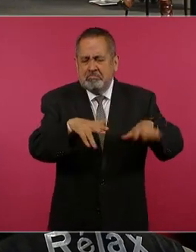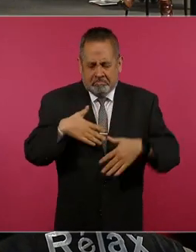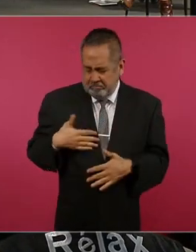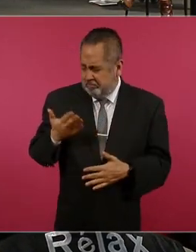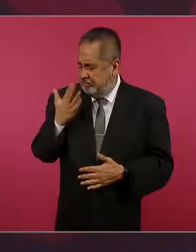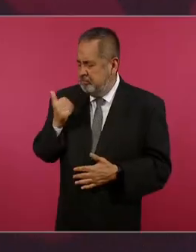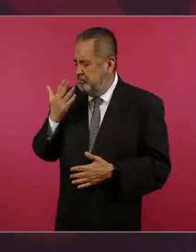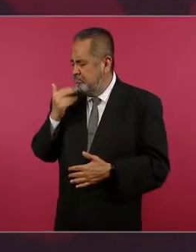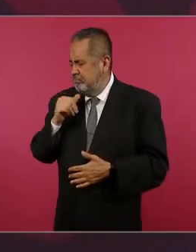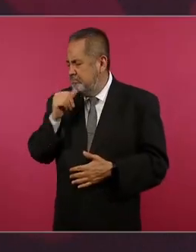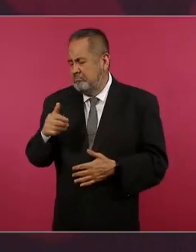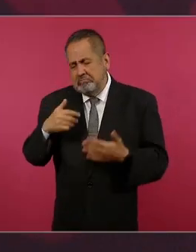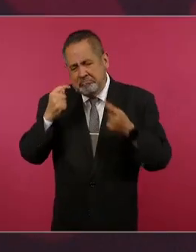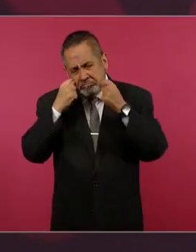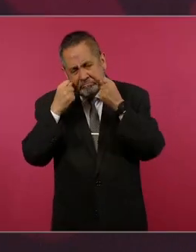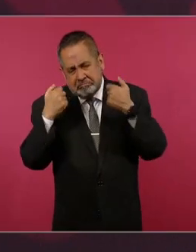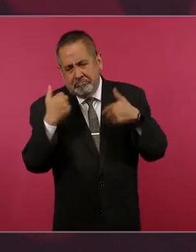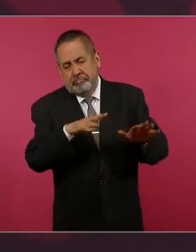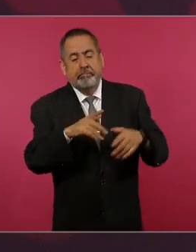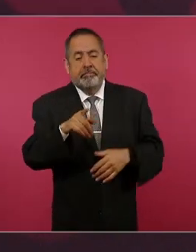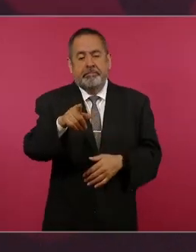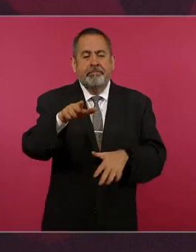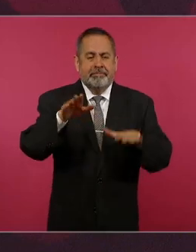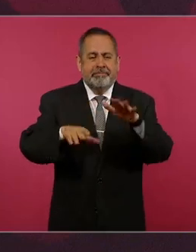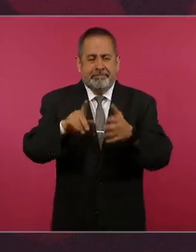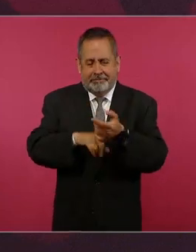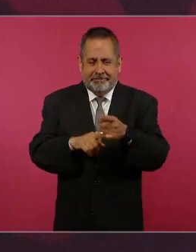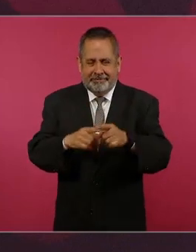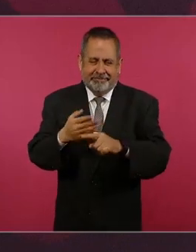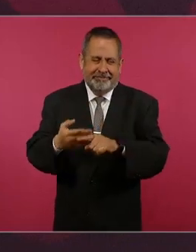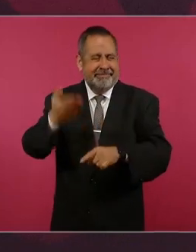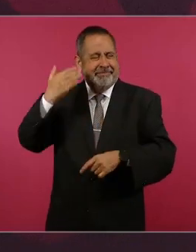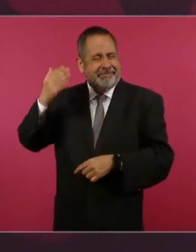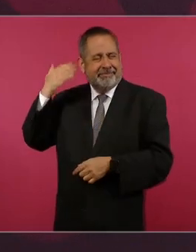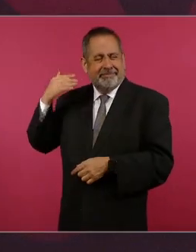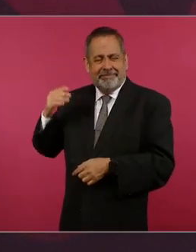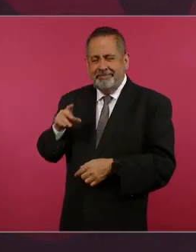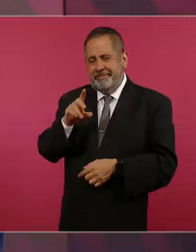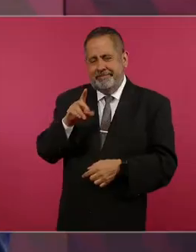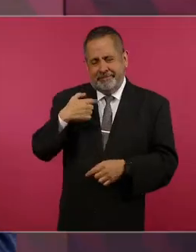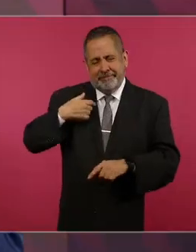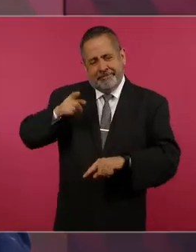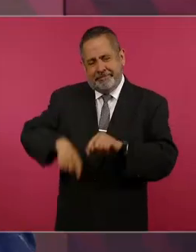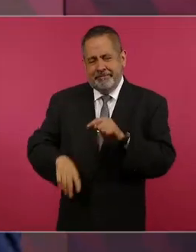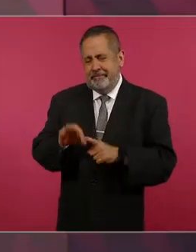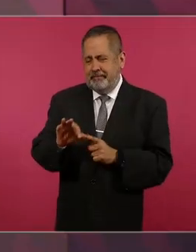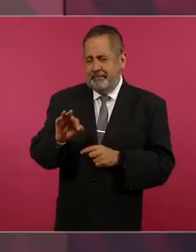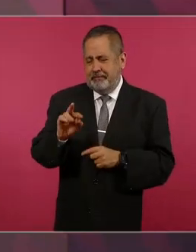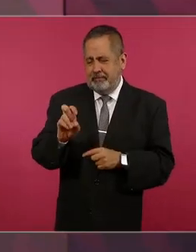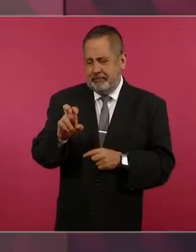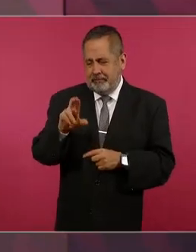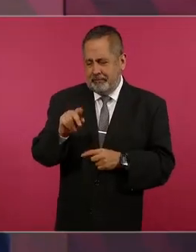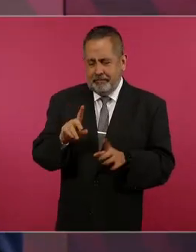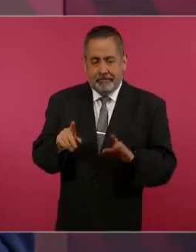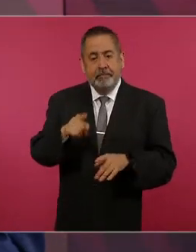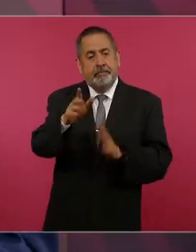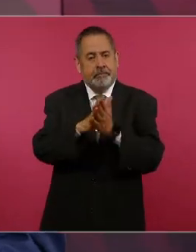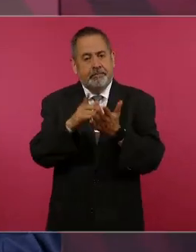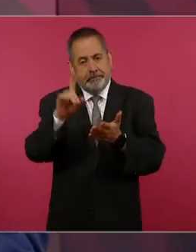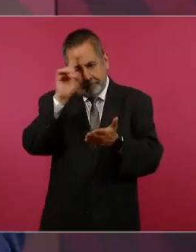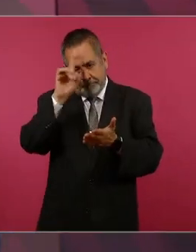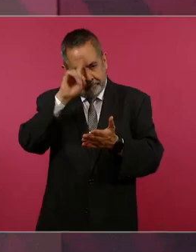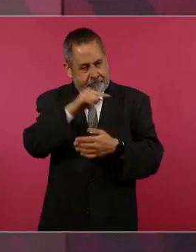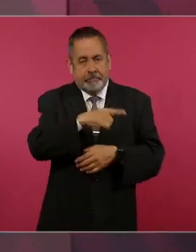en algunas ocasiones, antes del desafuero, ahí les recomiendo a los que